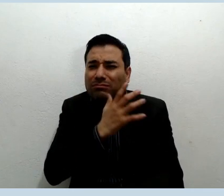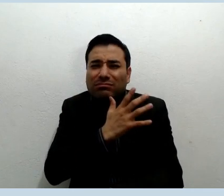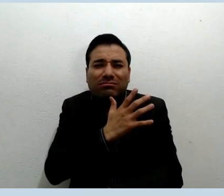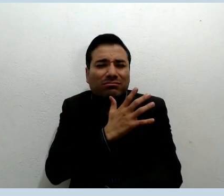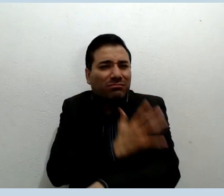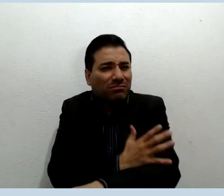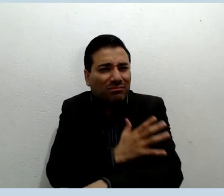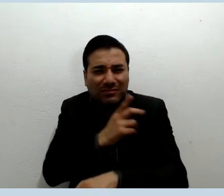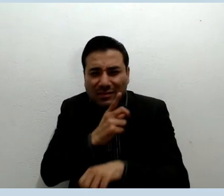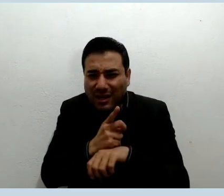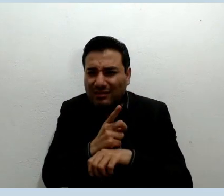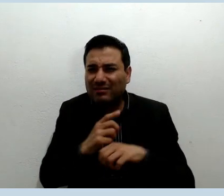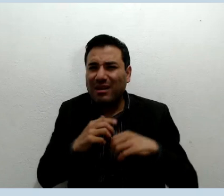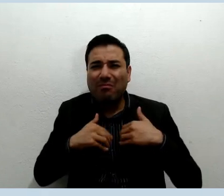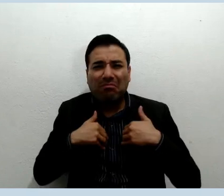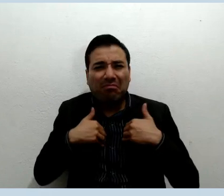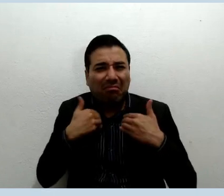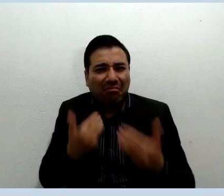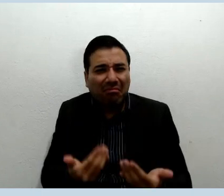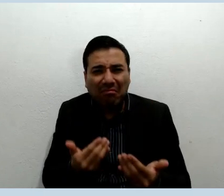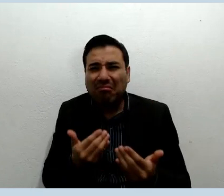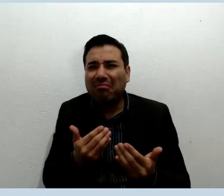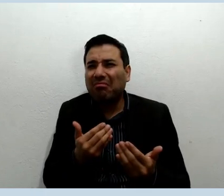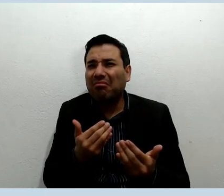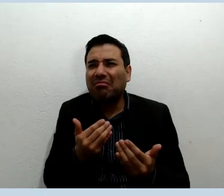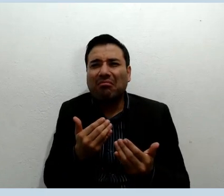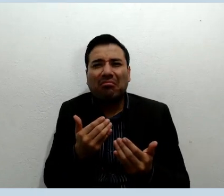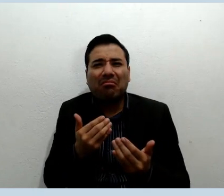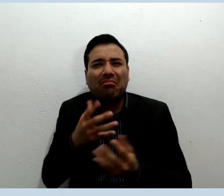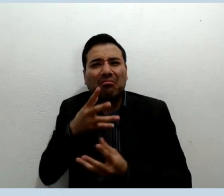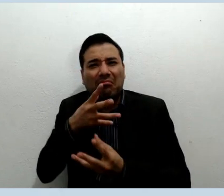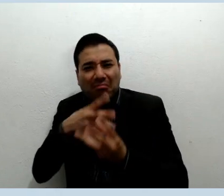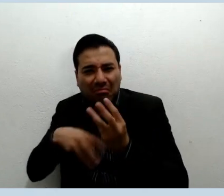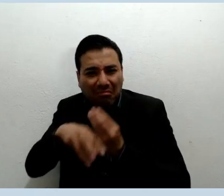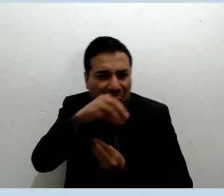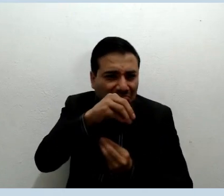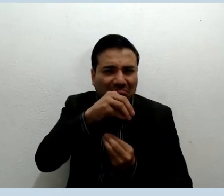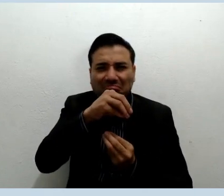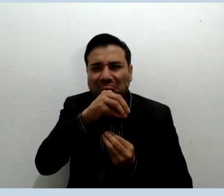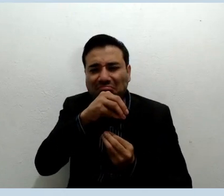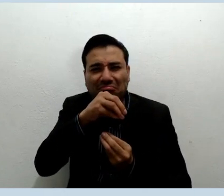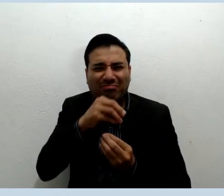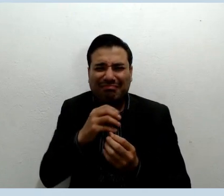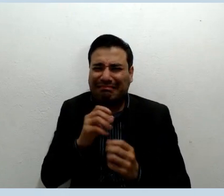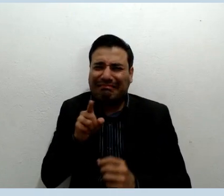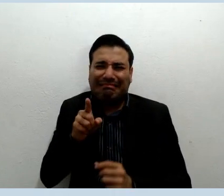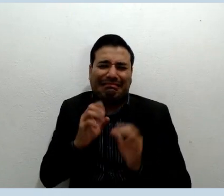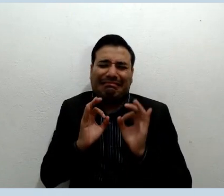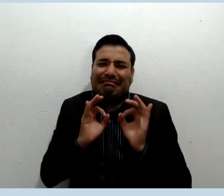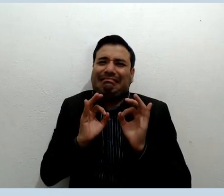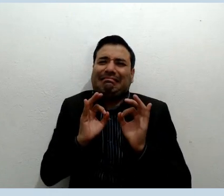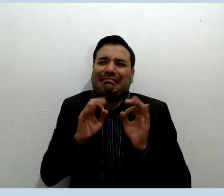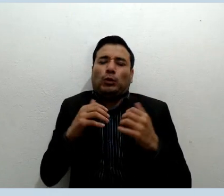en esa temporada entonces ahorita que decías eso de que